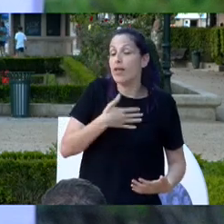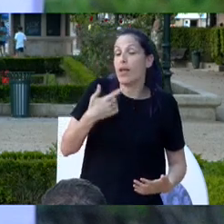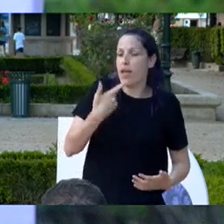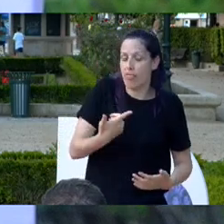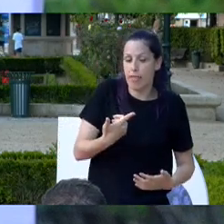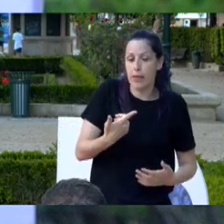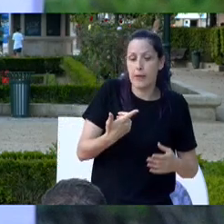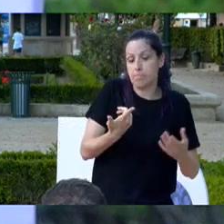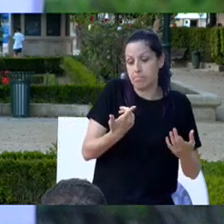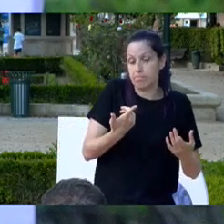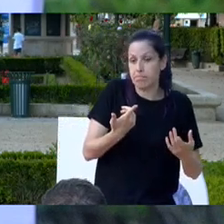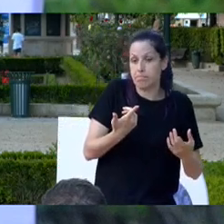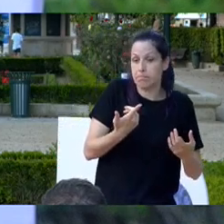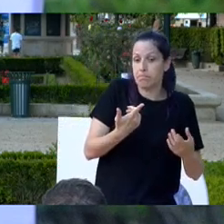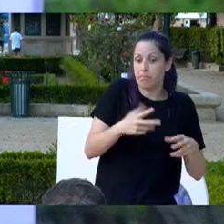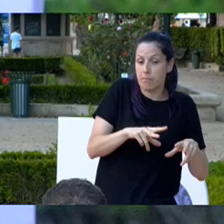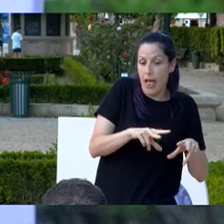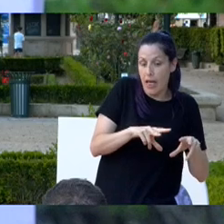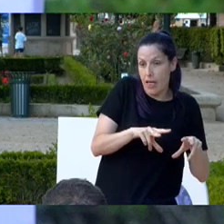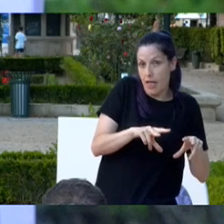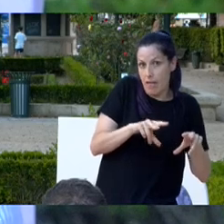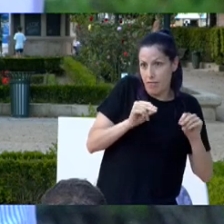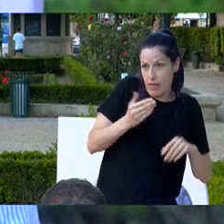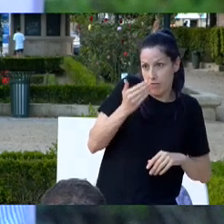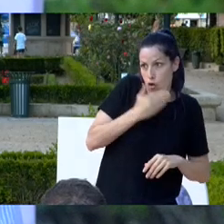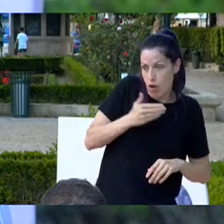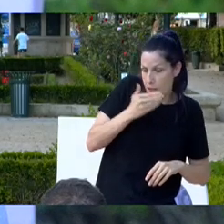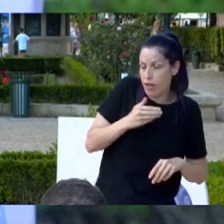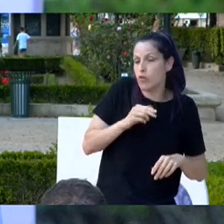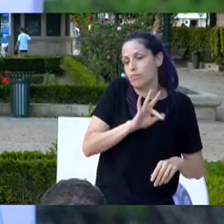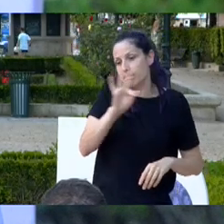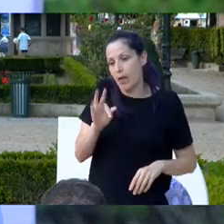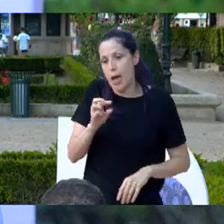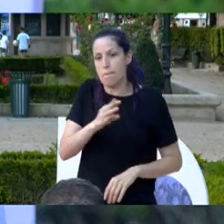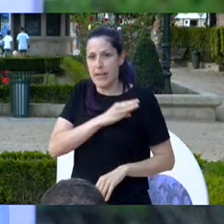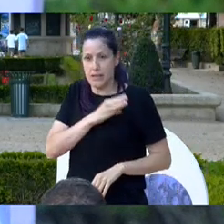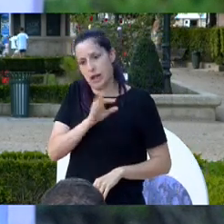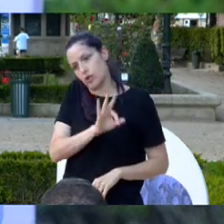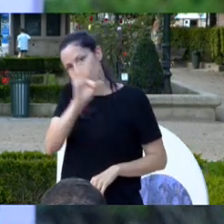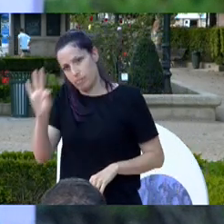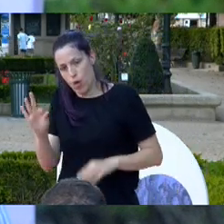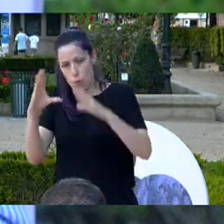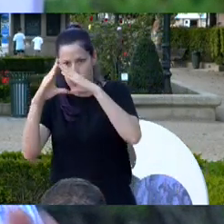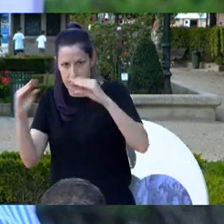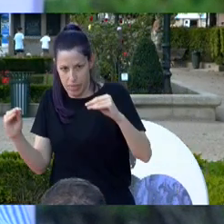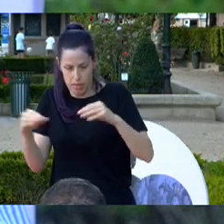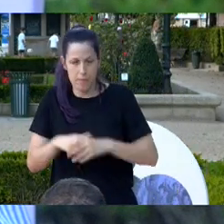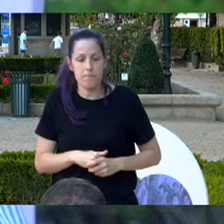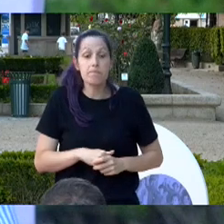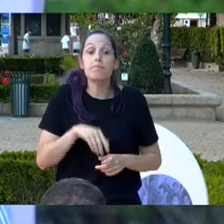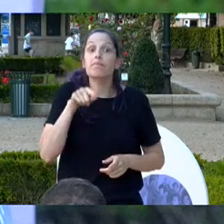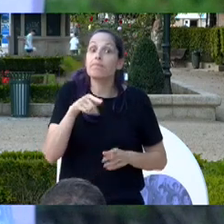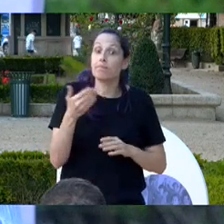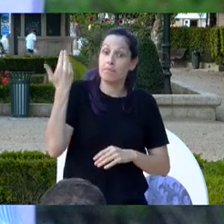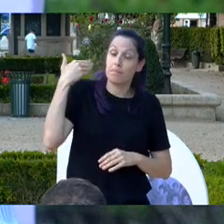de magisterio, que remata en facultades de educación. Bueno, pois en aquel momento se provoca un gran